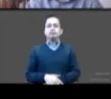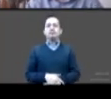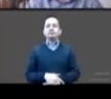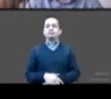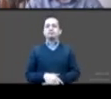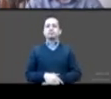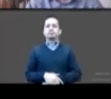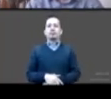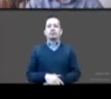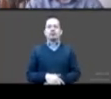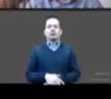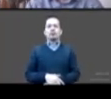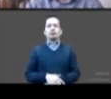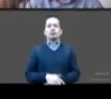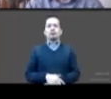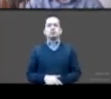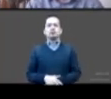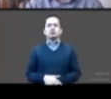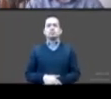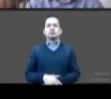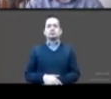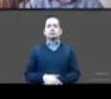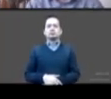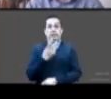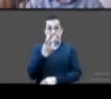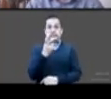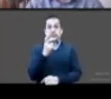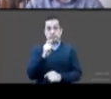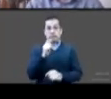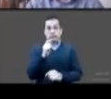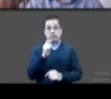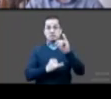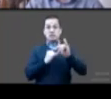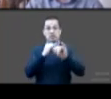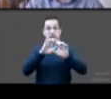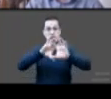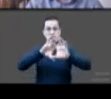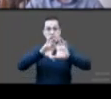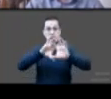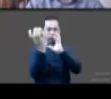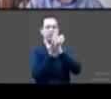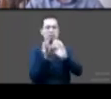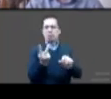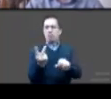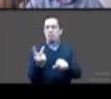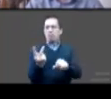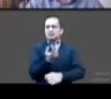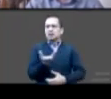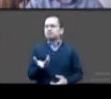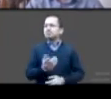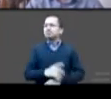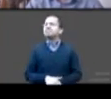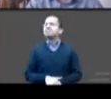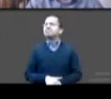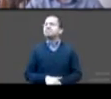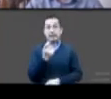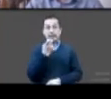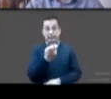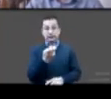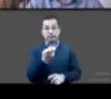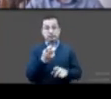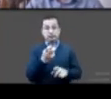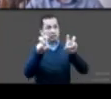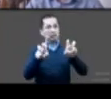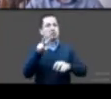Bueno, entonces, este panorama que tenemos nos comprueba que el tema es bastante,